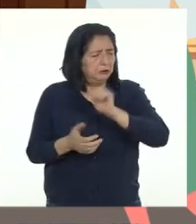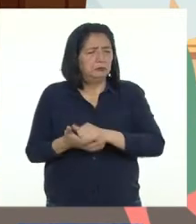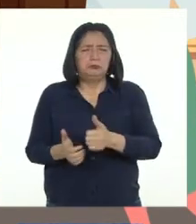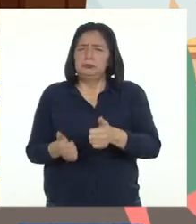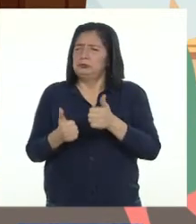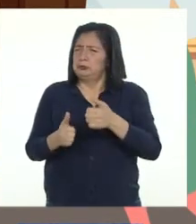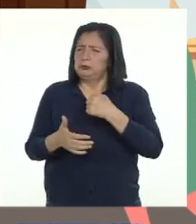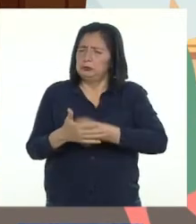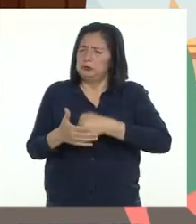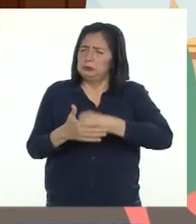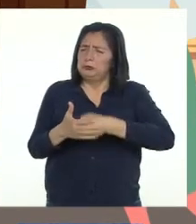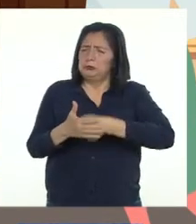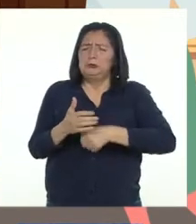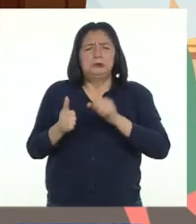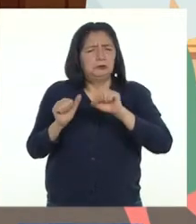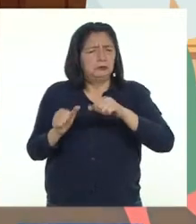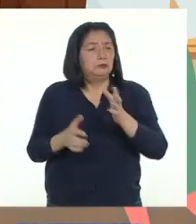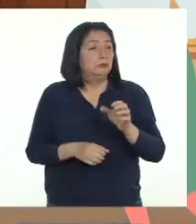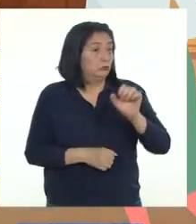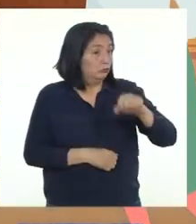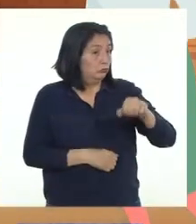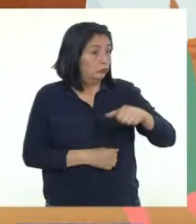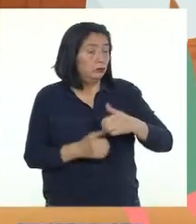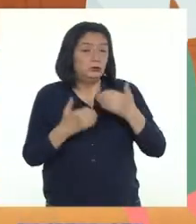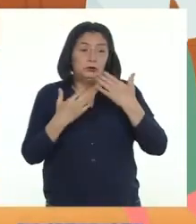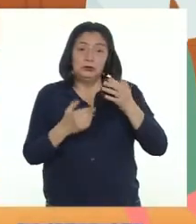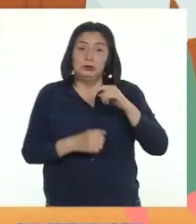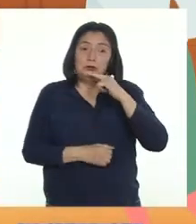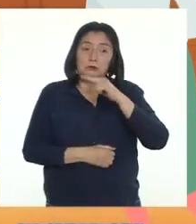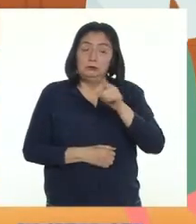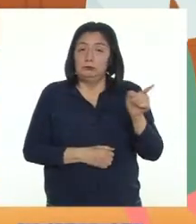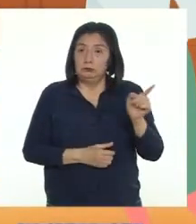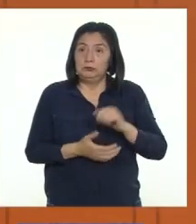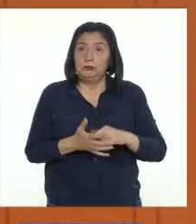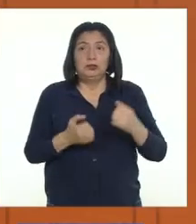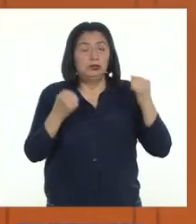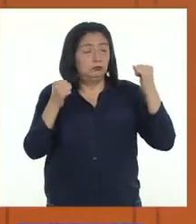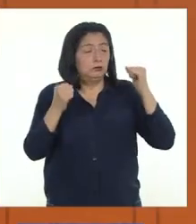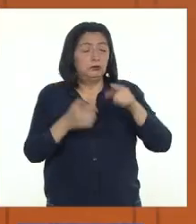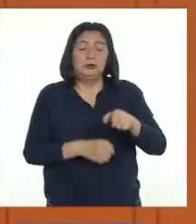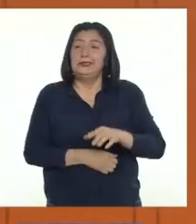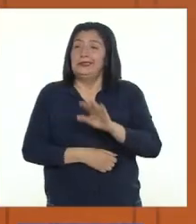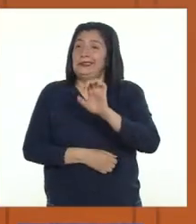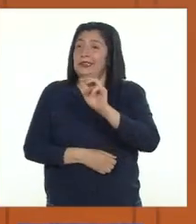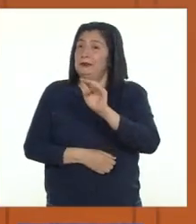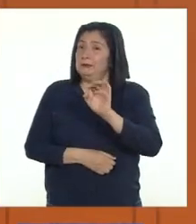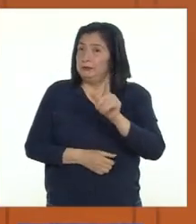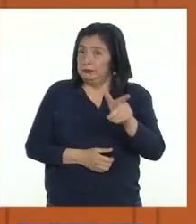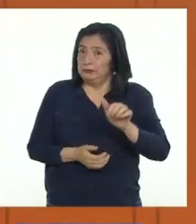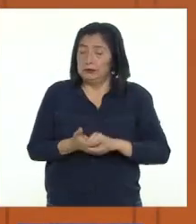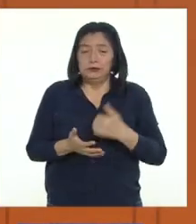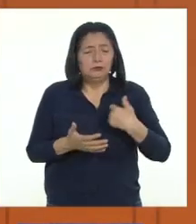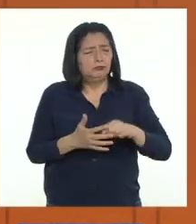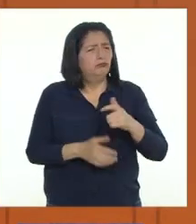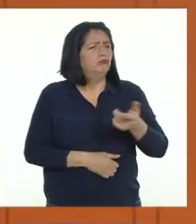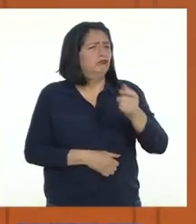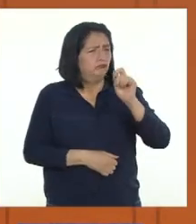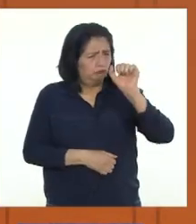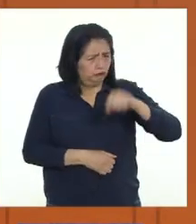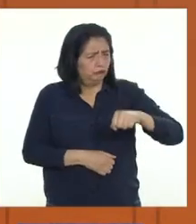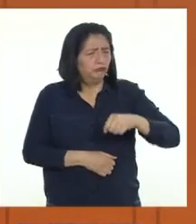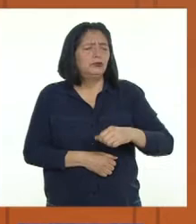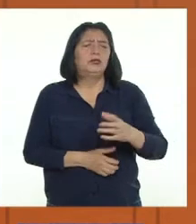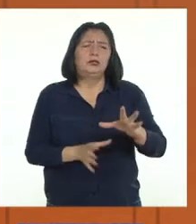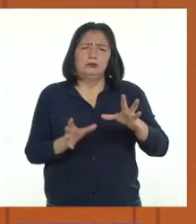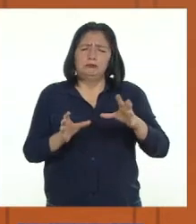muy luchadora! Sí, gracias a las mujeres sufragistas y a Emilia Vizcacha, se reconoció el derecho